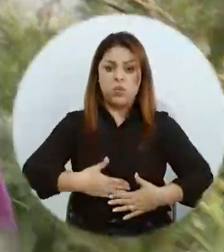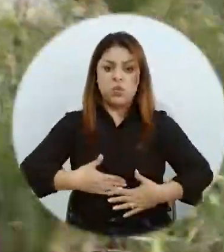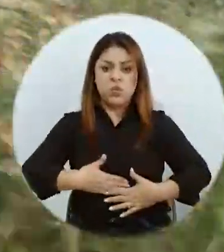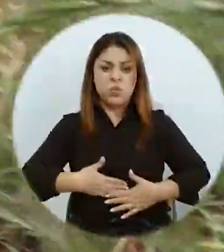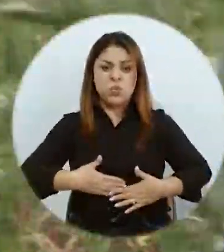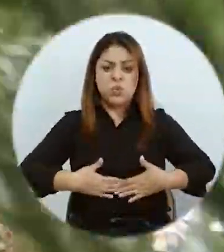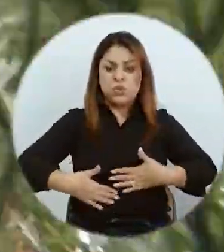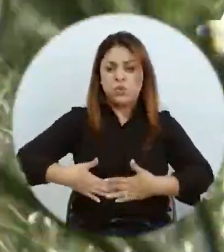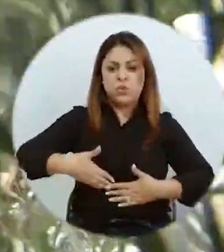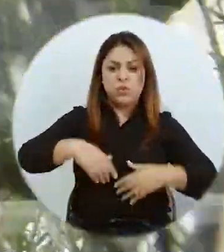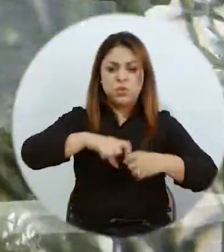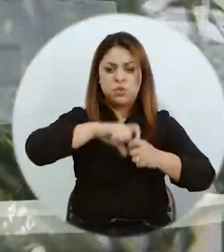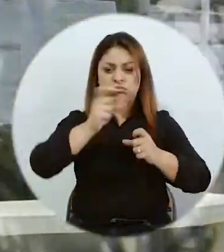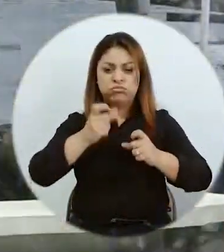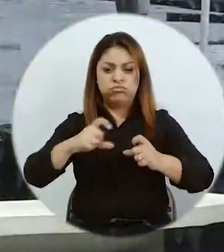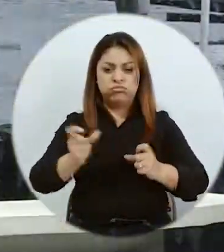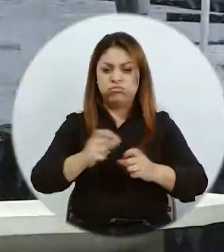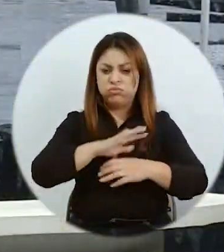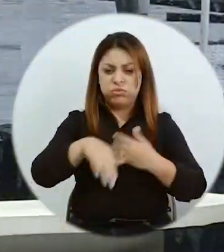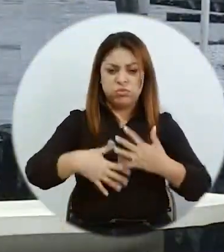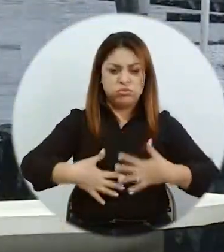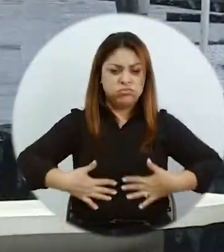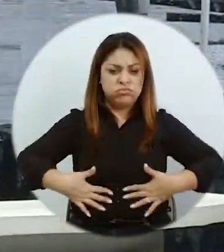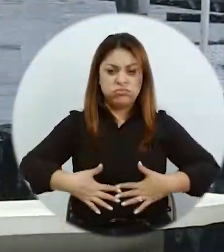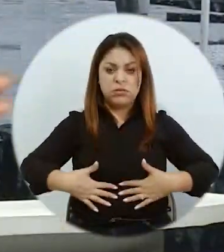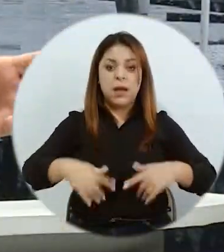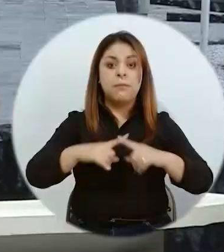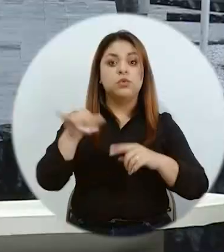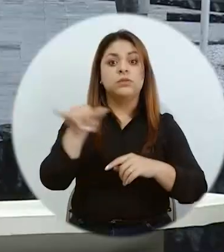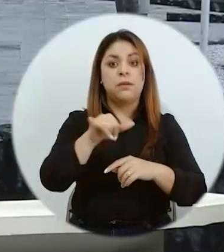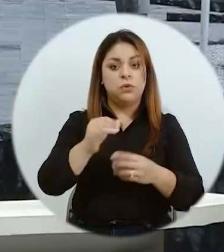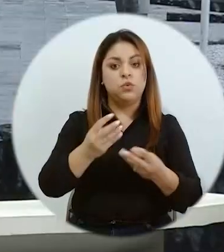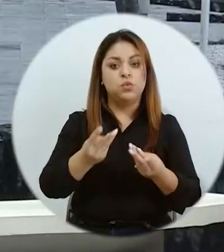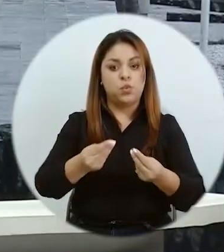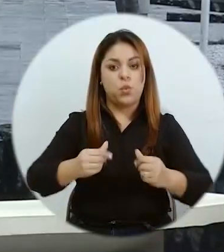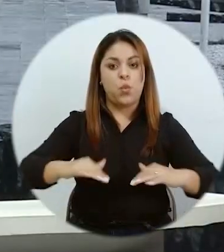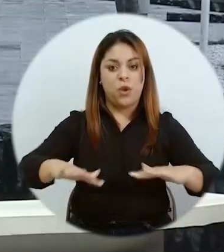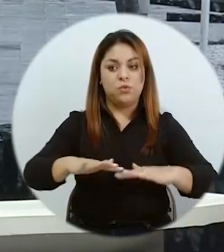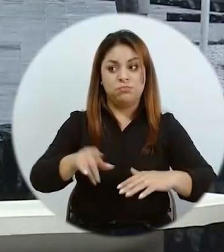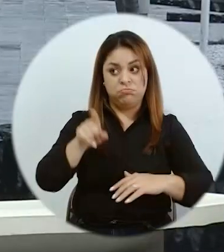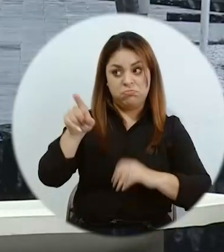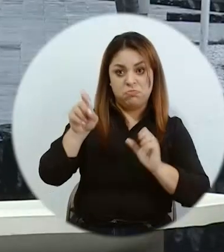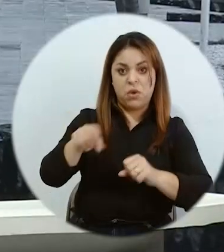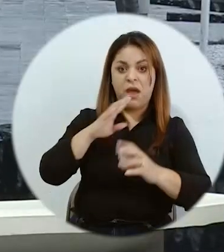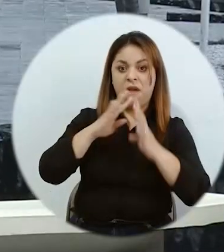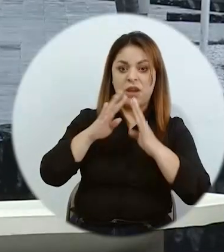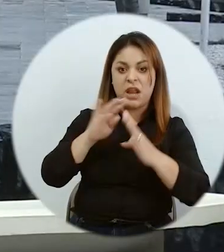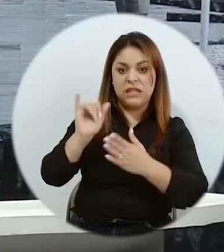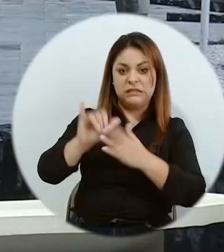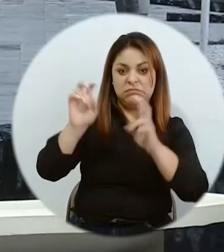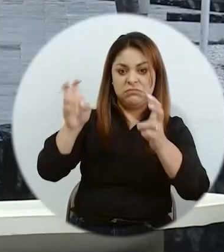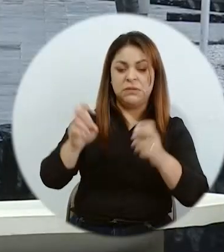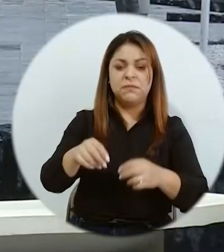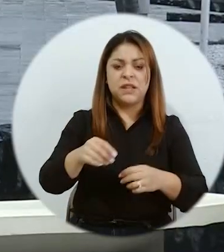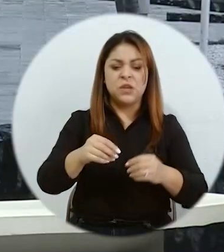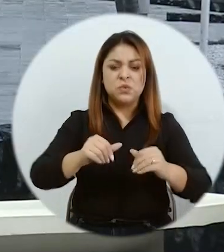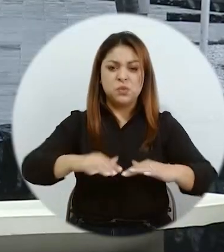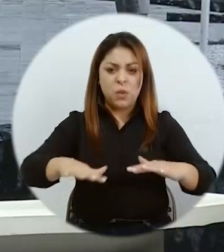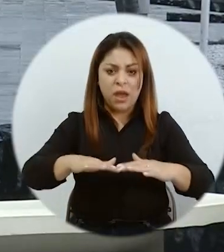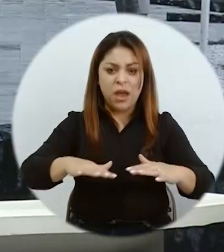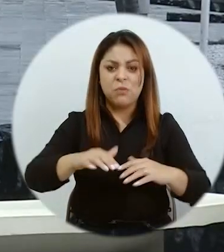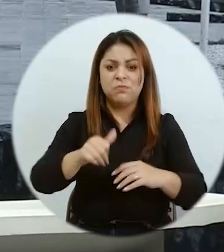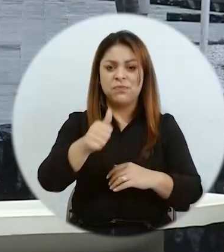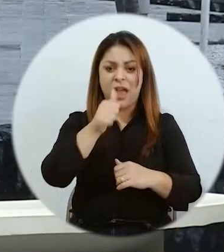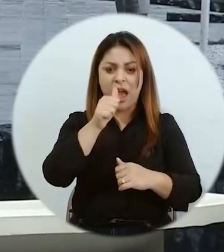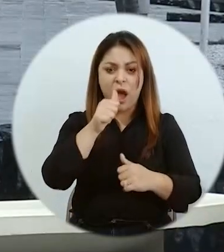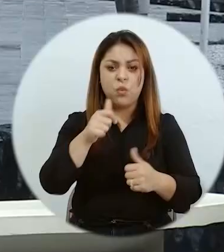para todos los ciclos metabólicos de nuestro organismo, sino también del suelo. Marta puede hablar mucho mejor de eso, de los suelos, de las aguas,